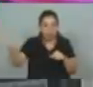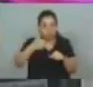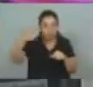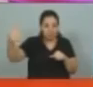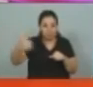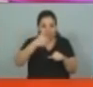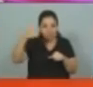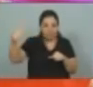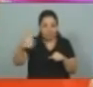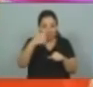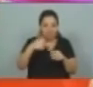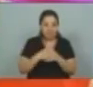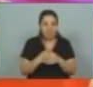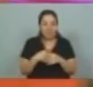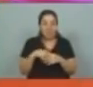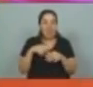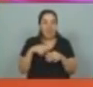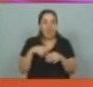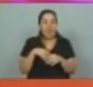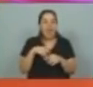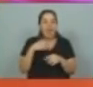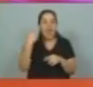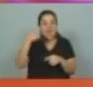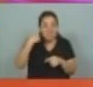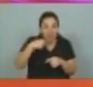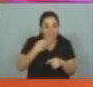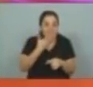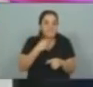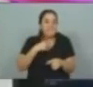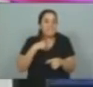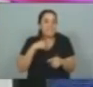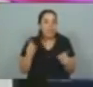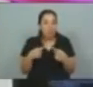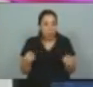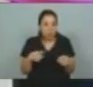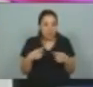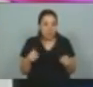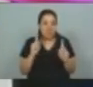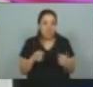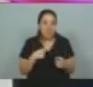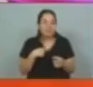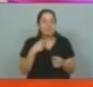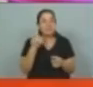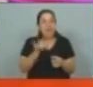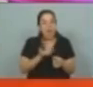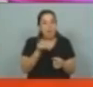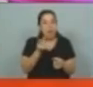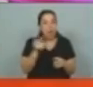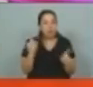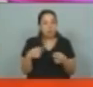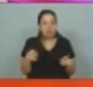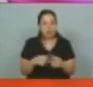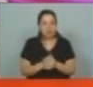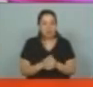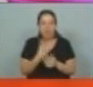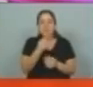tonalidad. Les encanta la música a los animales y tienen re buen gusto aparte. Muy suave, muy simple. Que alguien me explique por qué